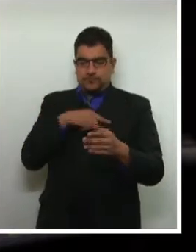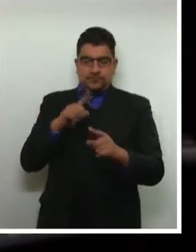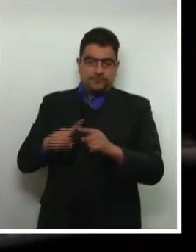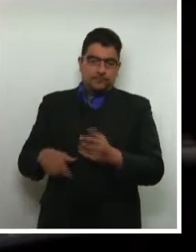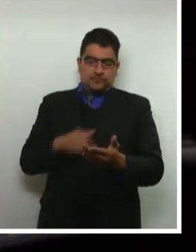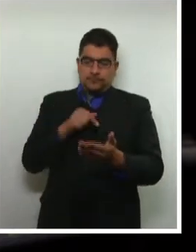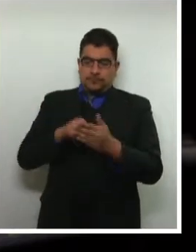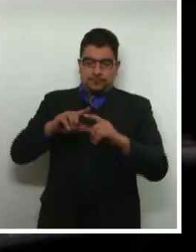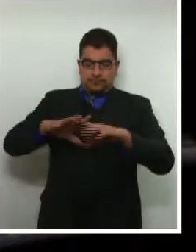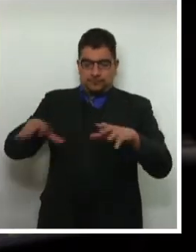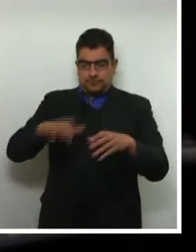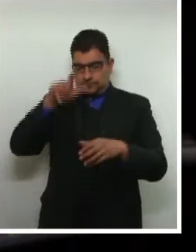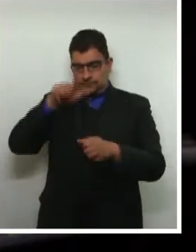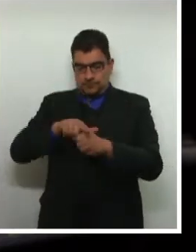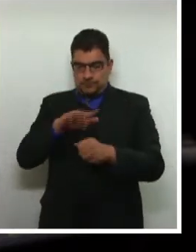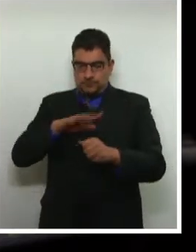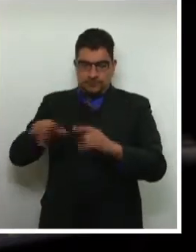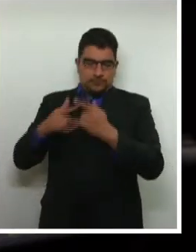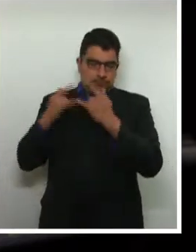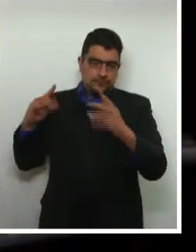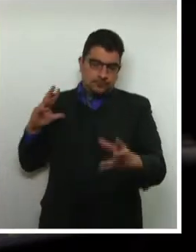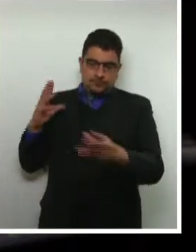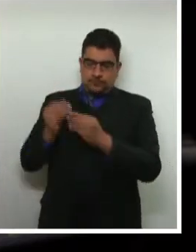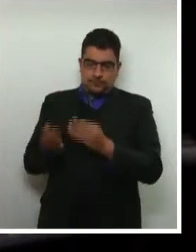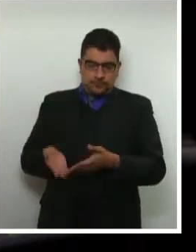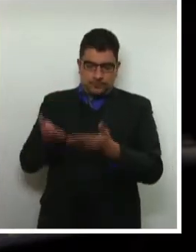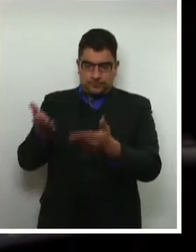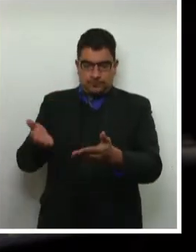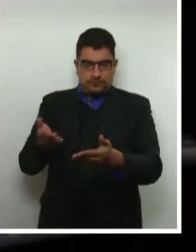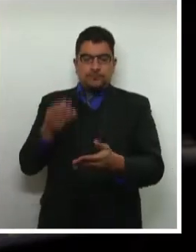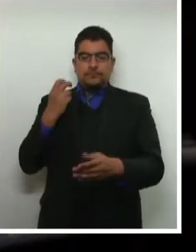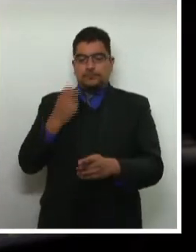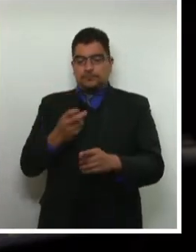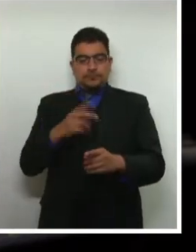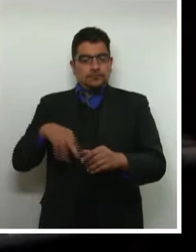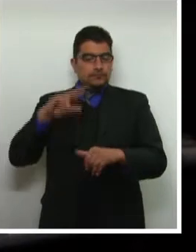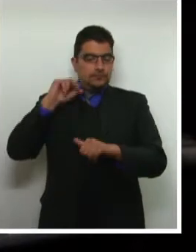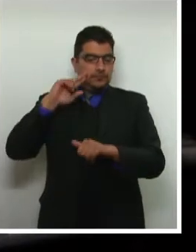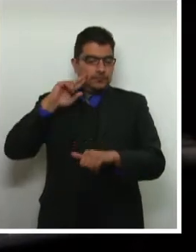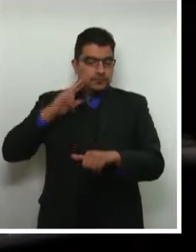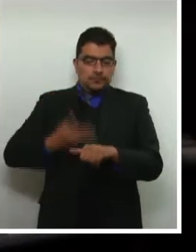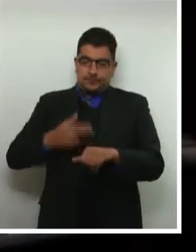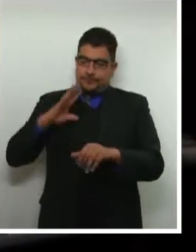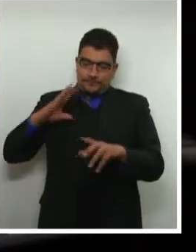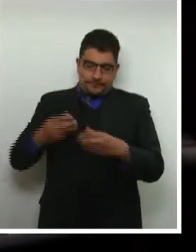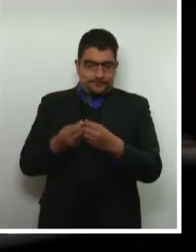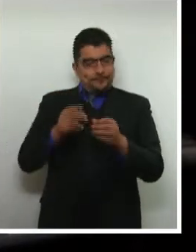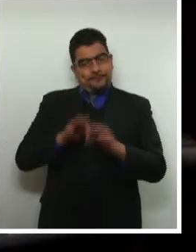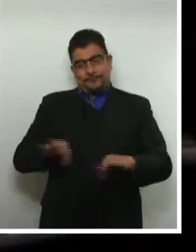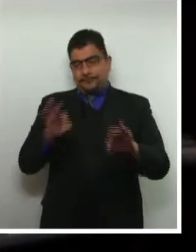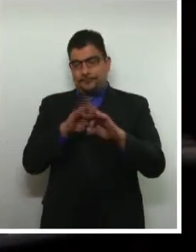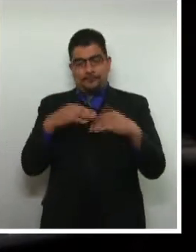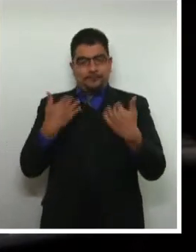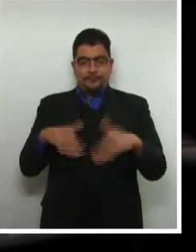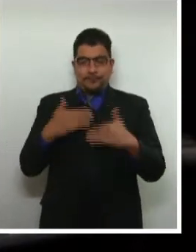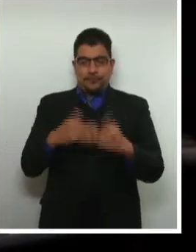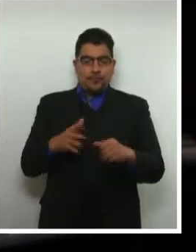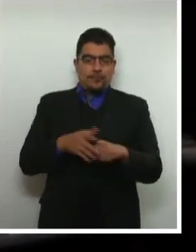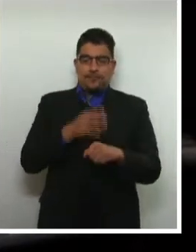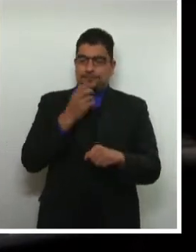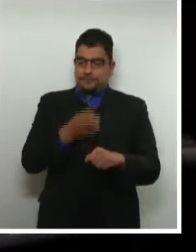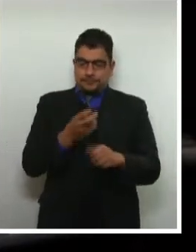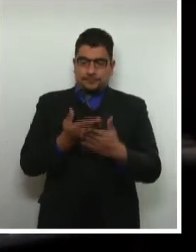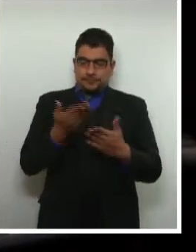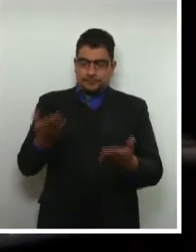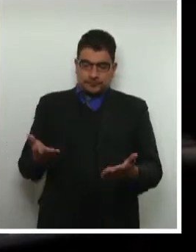patrimonio histórico-cultural de ella son asuntos de la mayor importancia. Por eso,